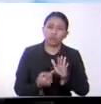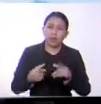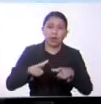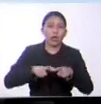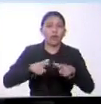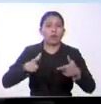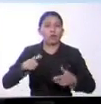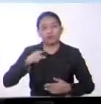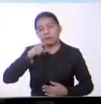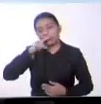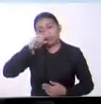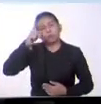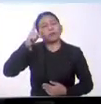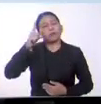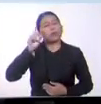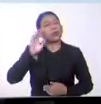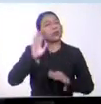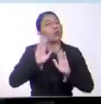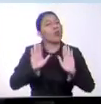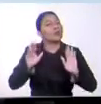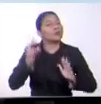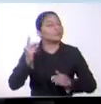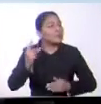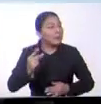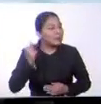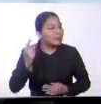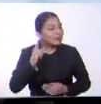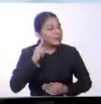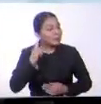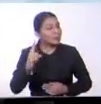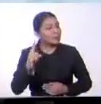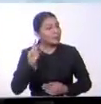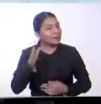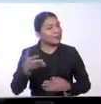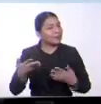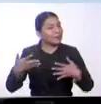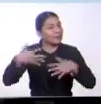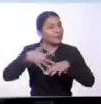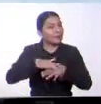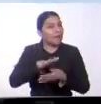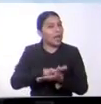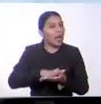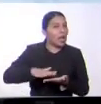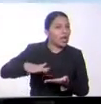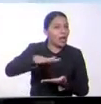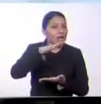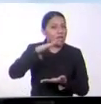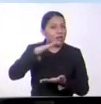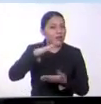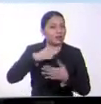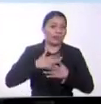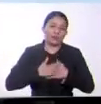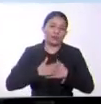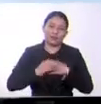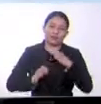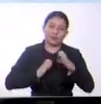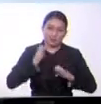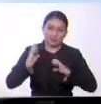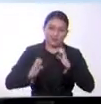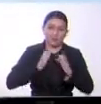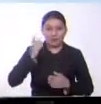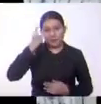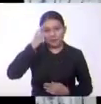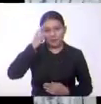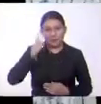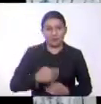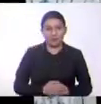elegante, sutil y melodioso, donde se unifica el alma el espíritu, las emociones y los